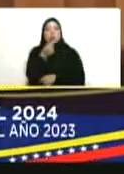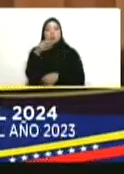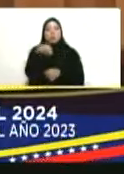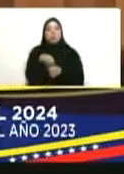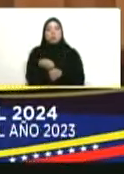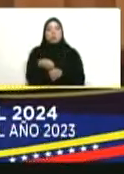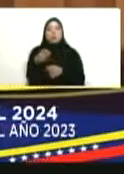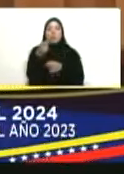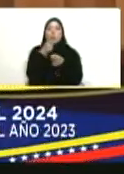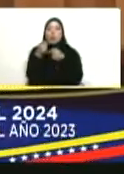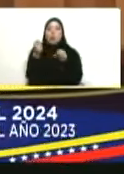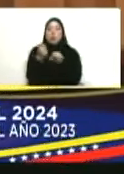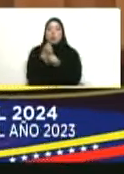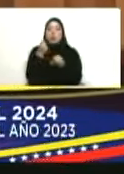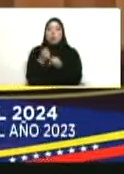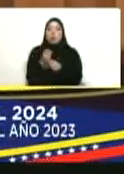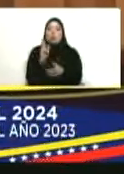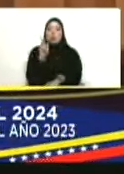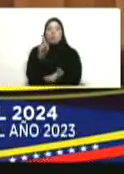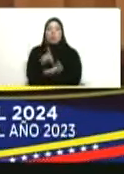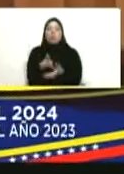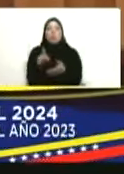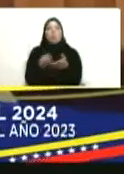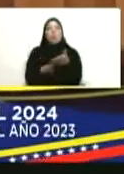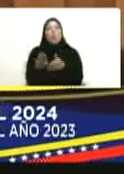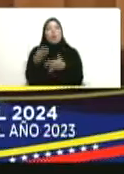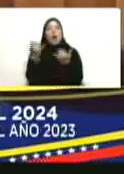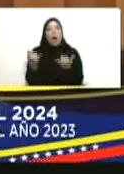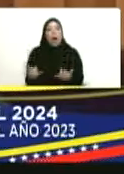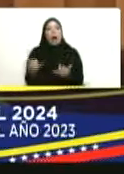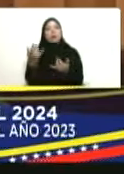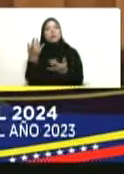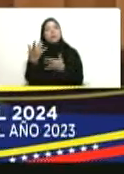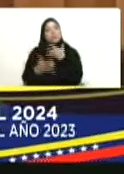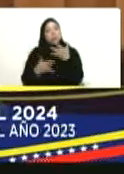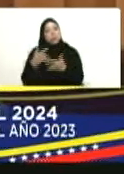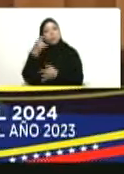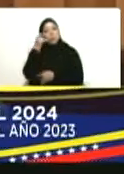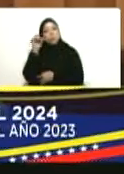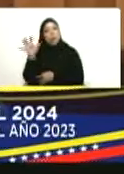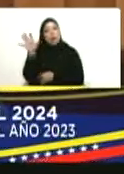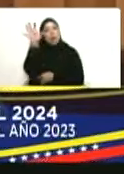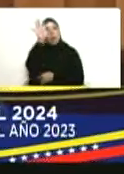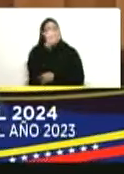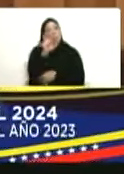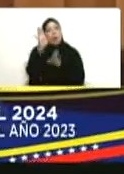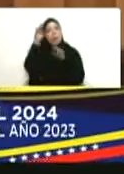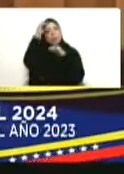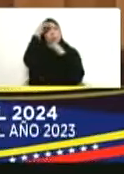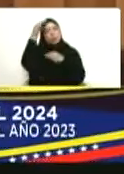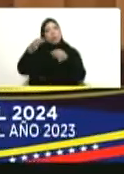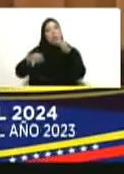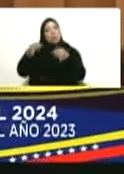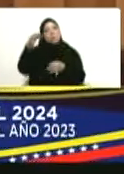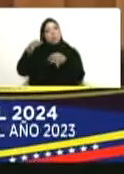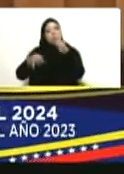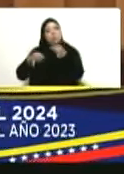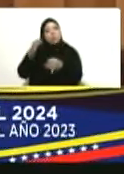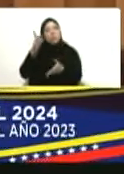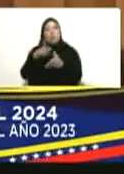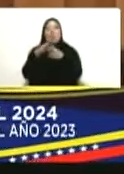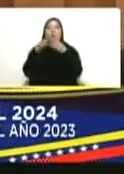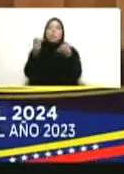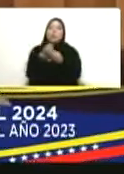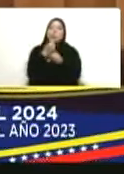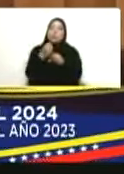por las redes sociales, se presentaron fuera del horario de atención judicial y así todos